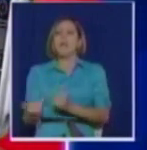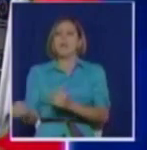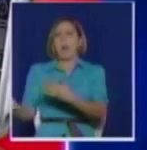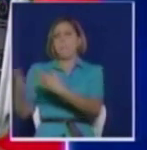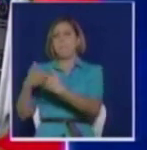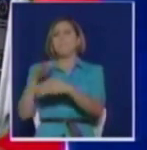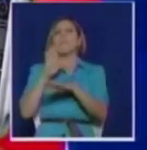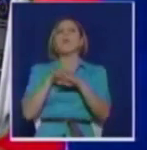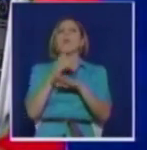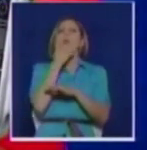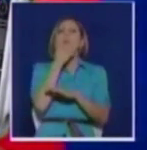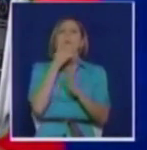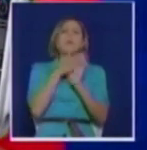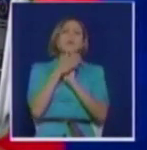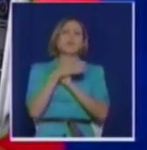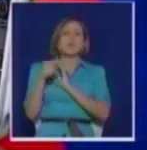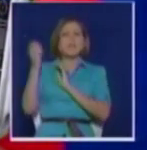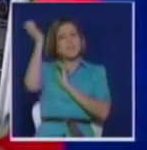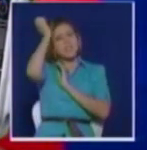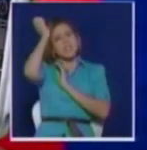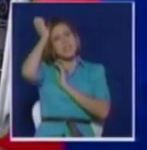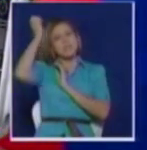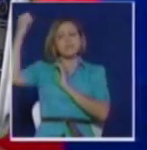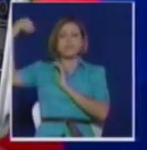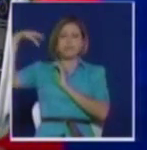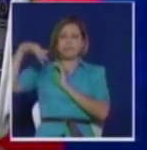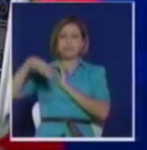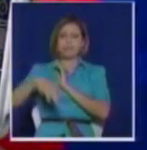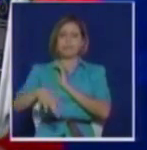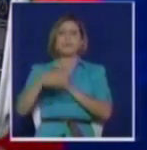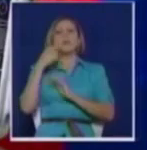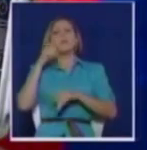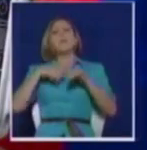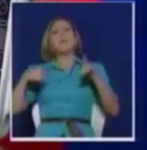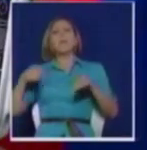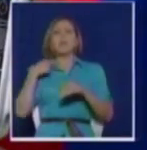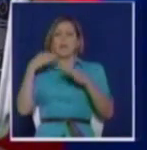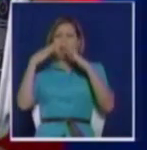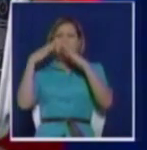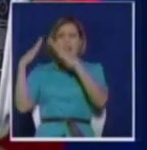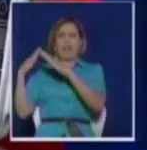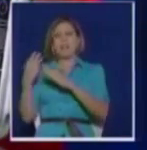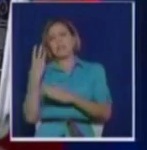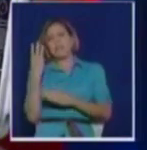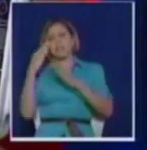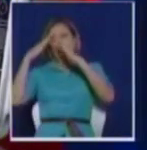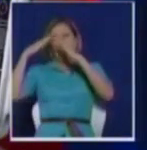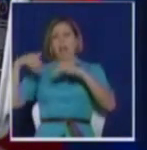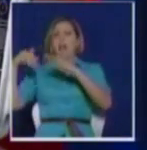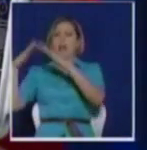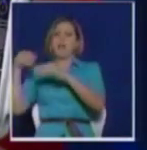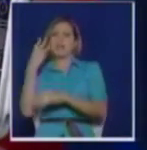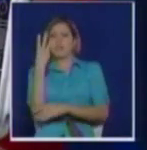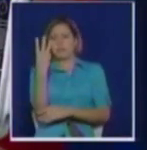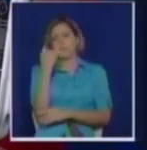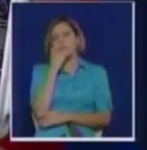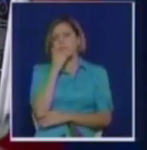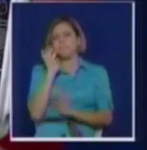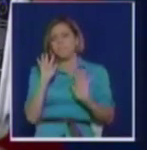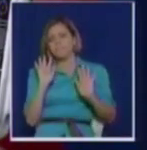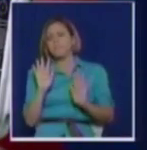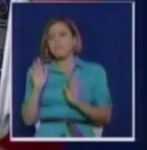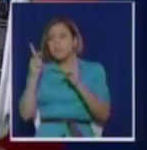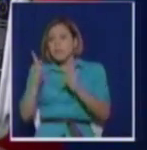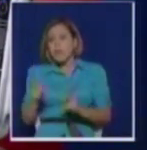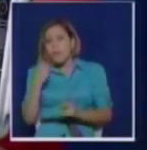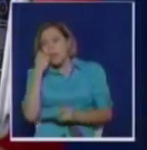por las rocas que han caído a la vía. Tenemos el reporte en la zona de tres casas que se vinieron al piso, pero pues afortunadamente